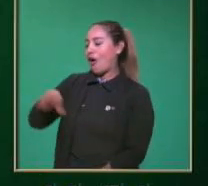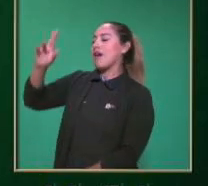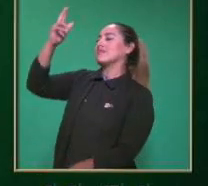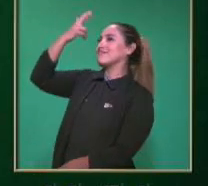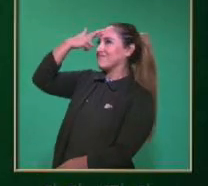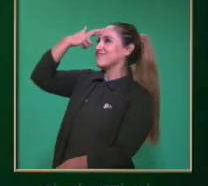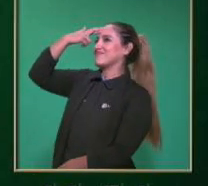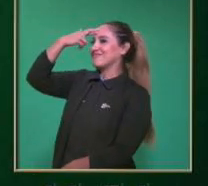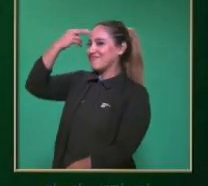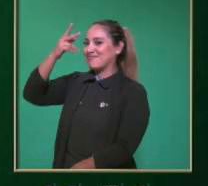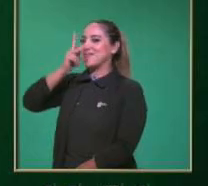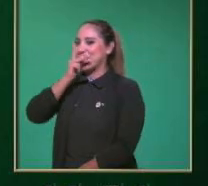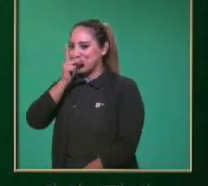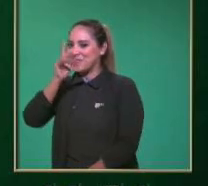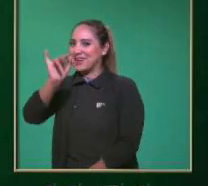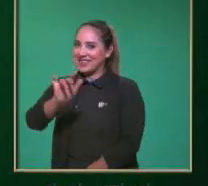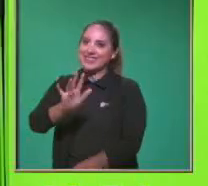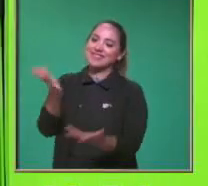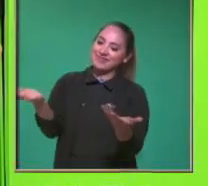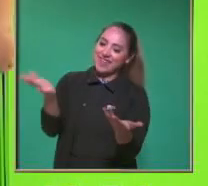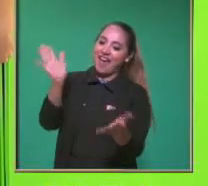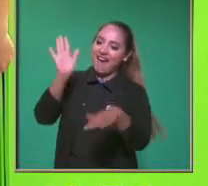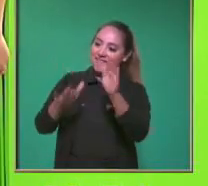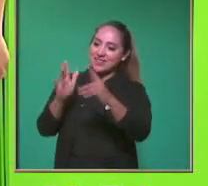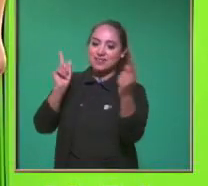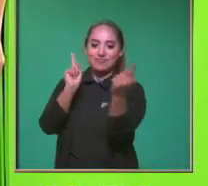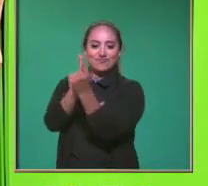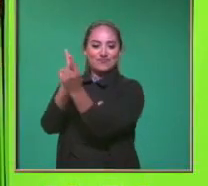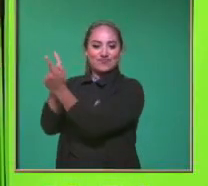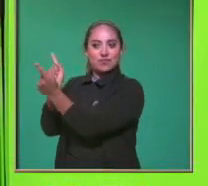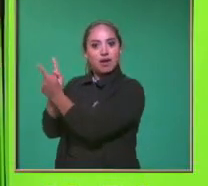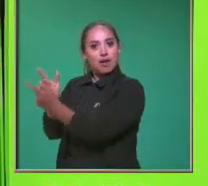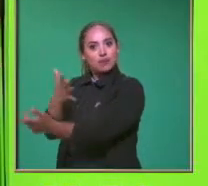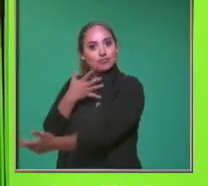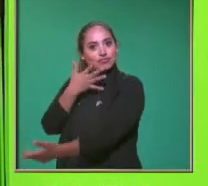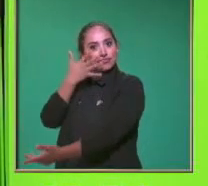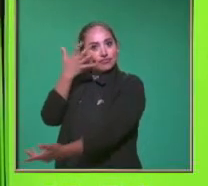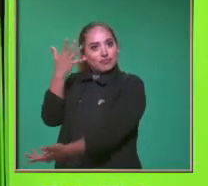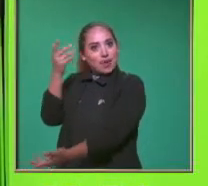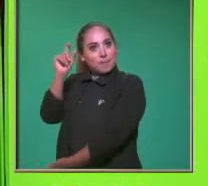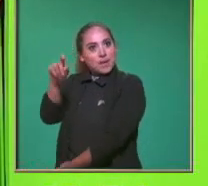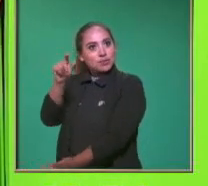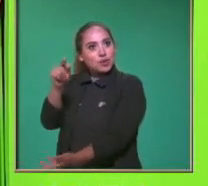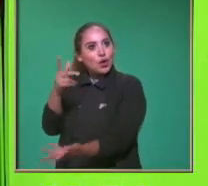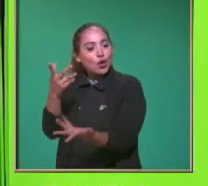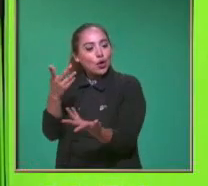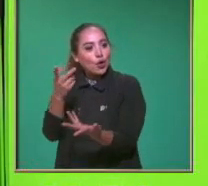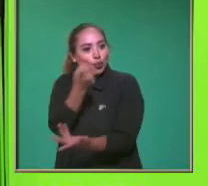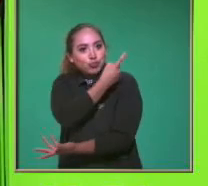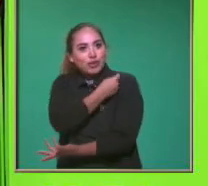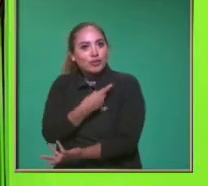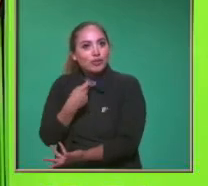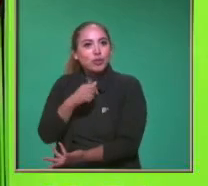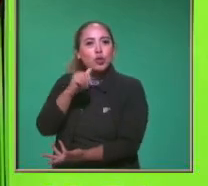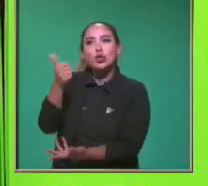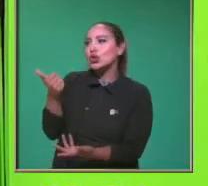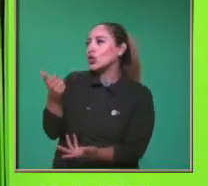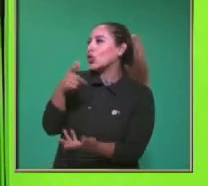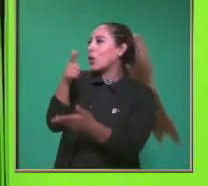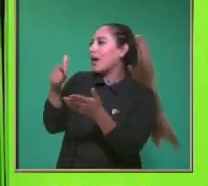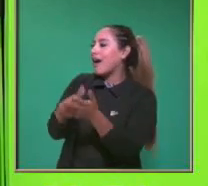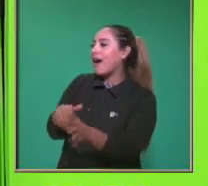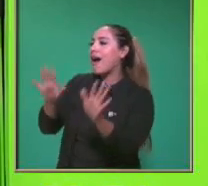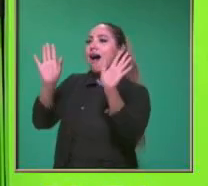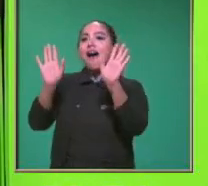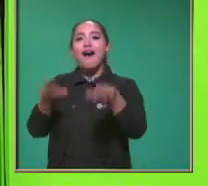Hay veces que alguien se nos acerca y siempre huele al mismo perfume. Y después, cuando andamos en otro lado que lo olemos, pues,